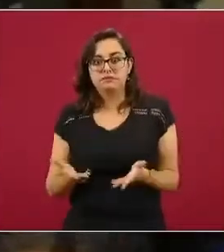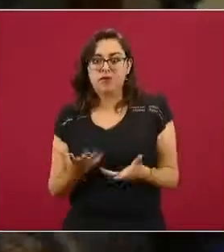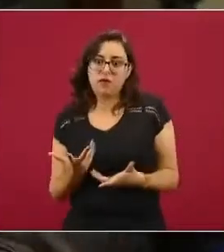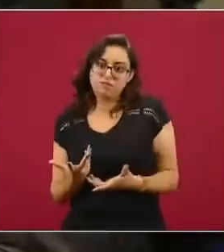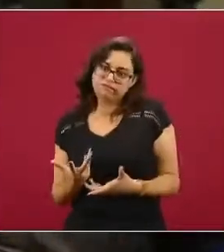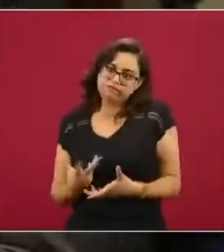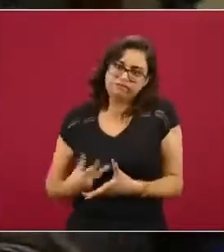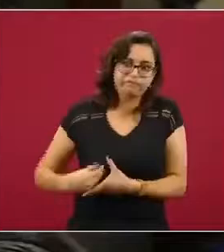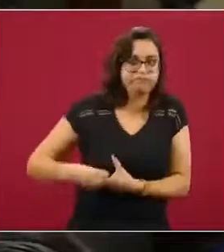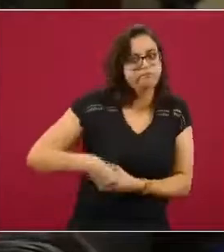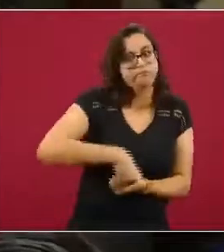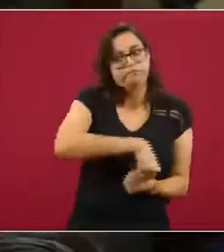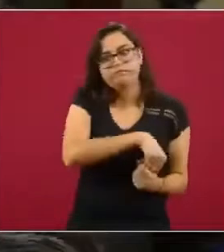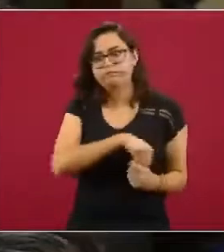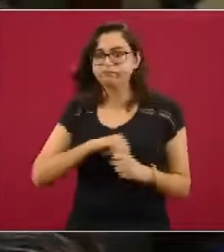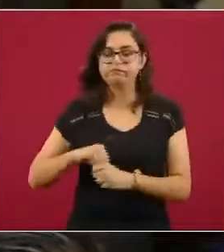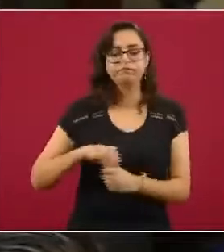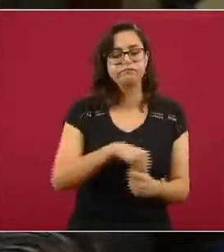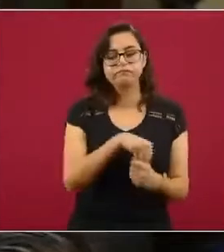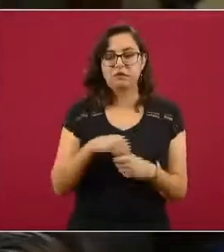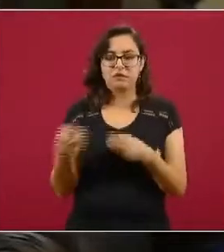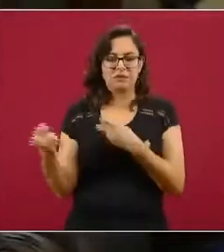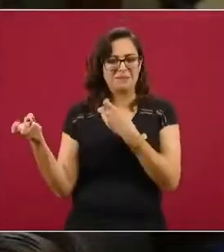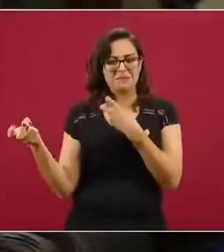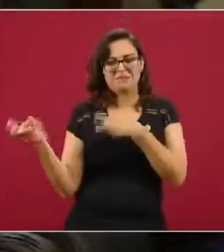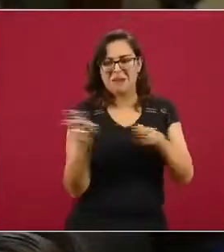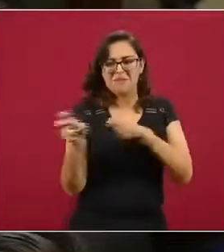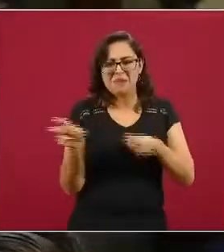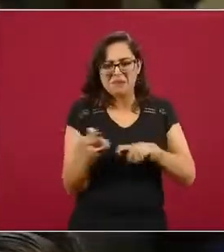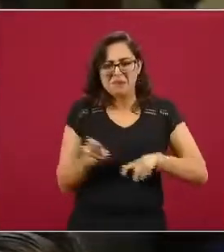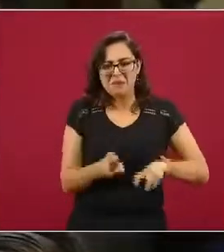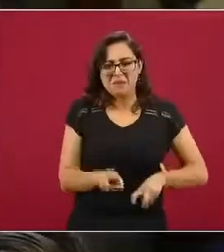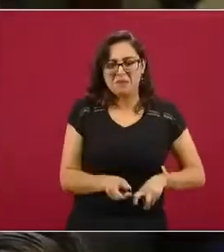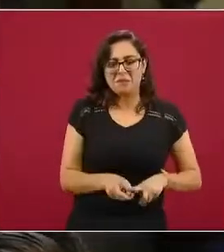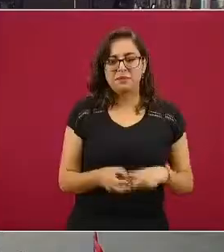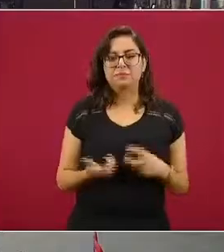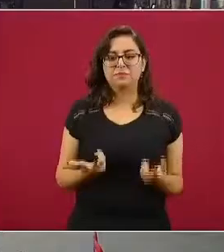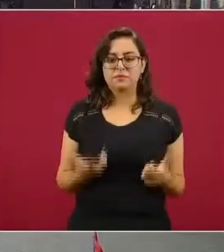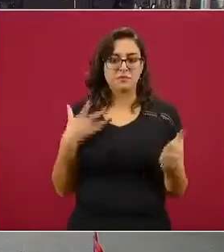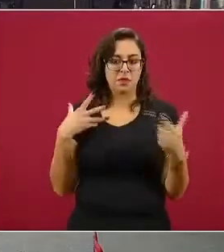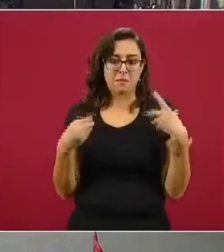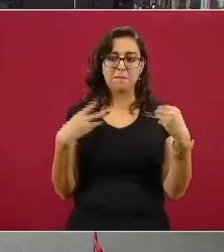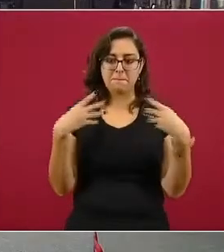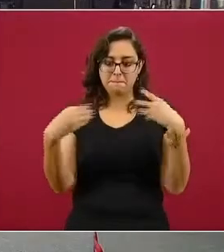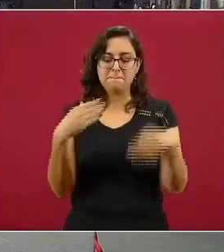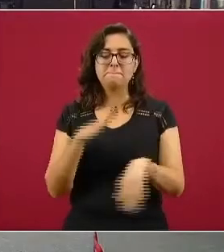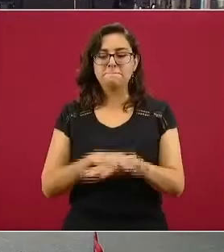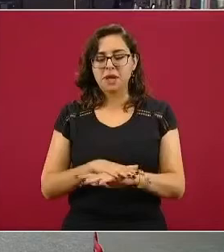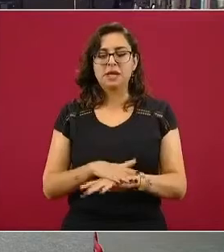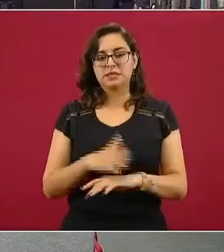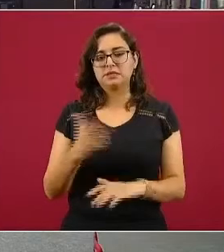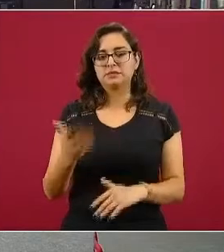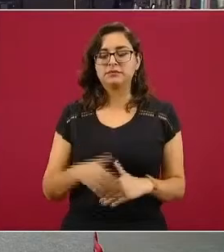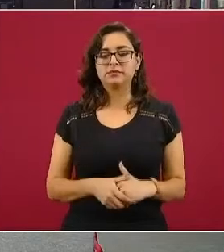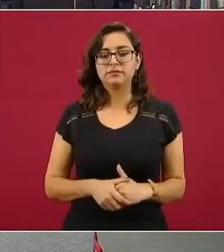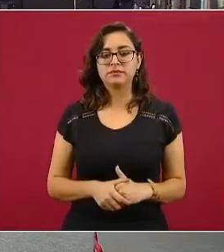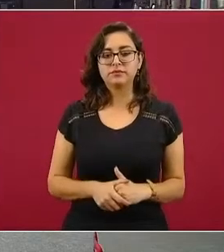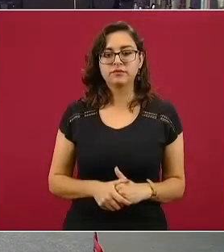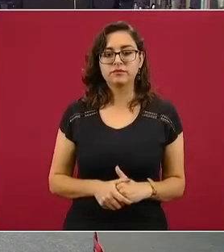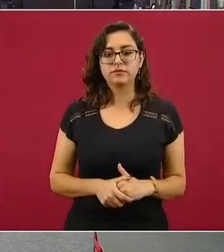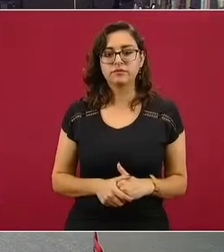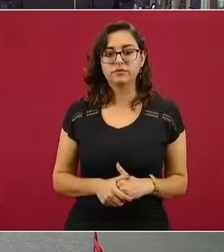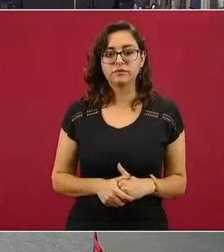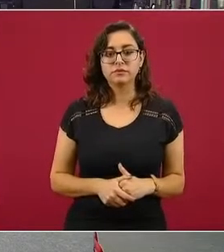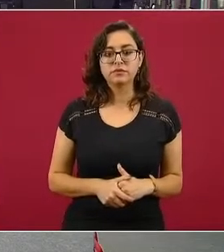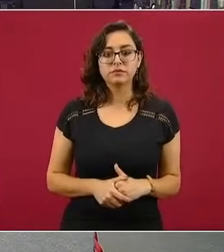piñados en la parada o el acceso al camión, pues el contagio se daba más evidentemente, ¿no? Y